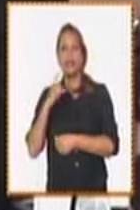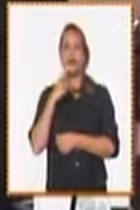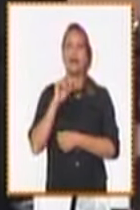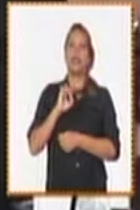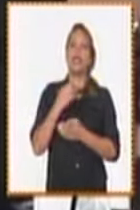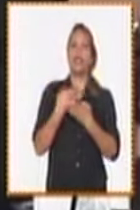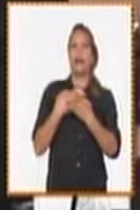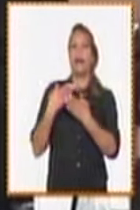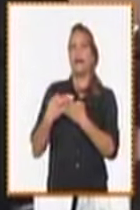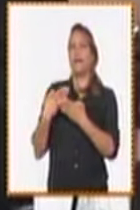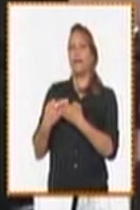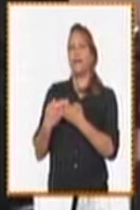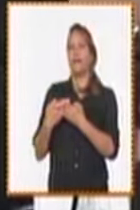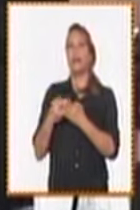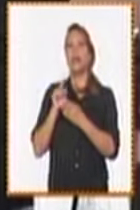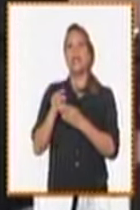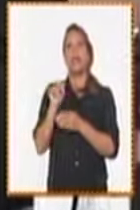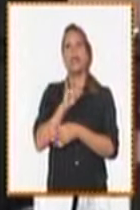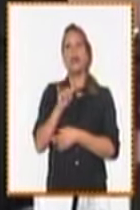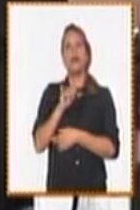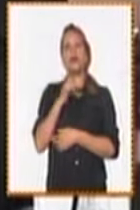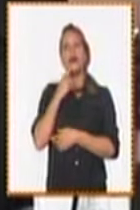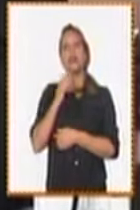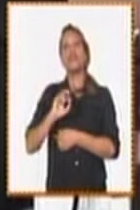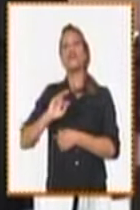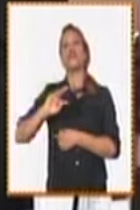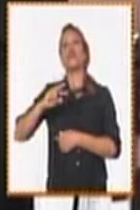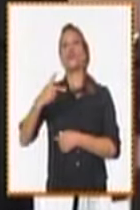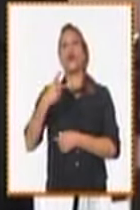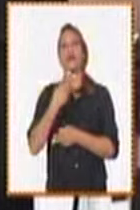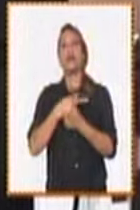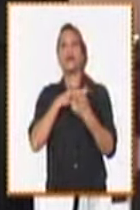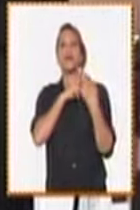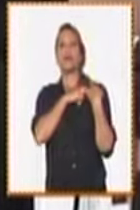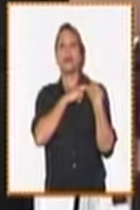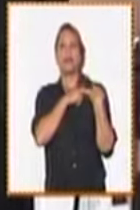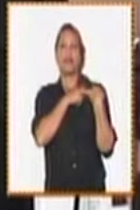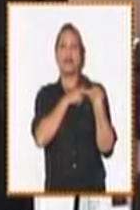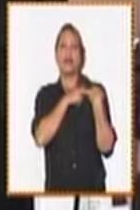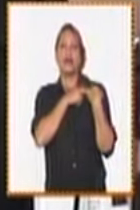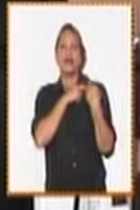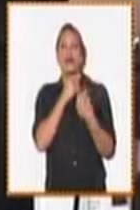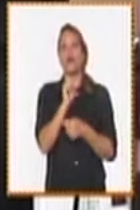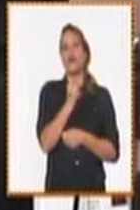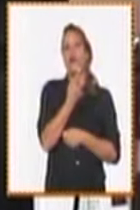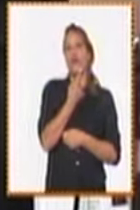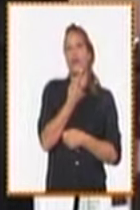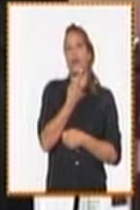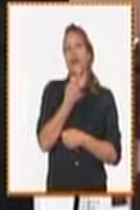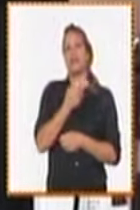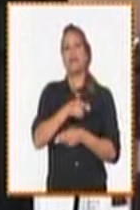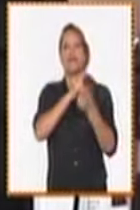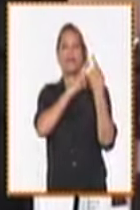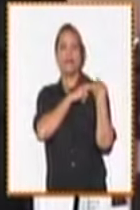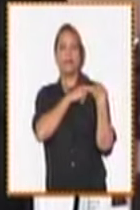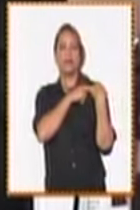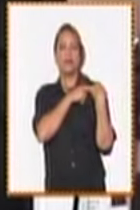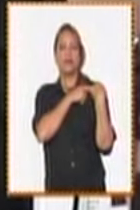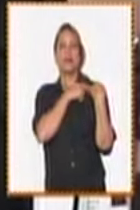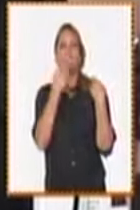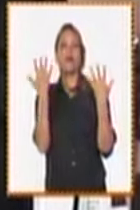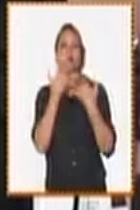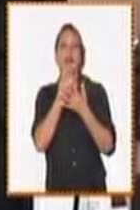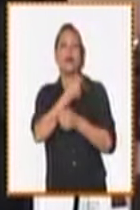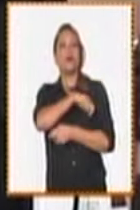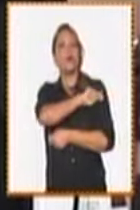de esta ciudad, los llena de doble responsabilidad. La responsabilidad con su pueblo y la responsabilidad con Cuba. Y